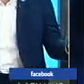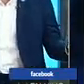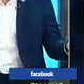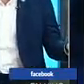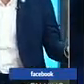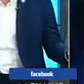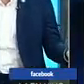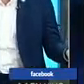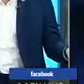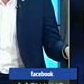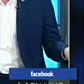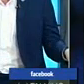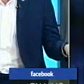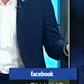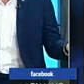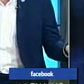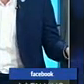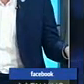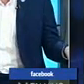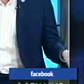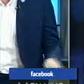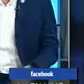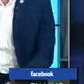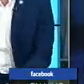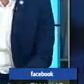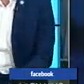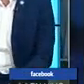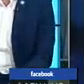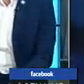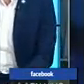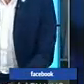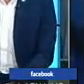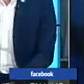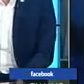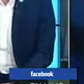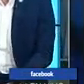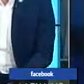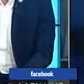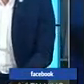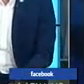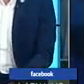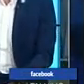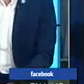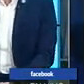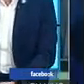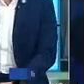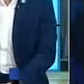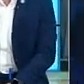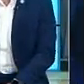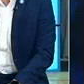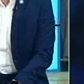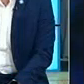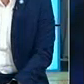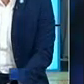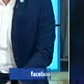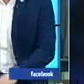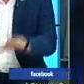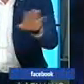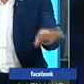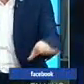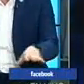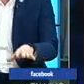ellos tienen que entender que si el Parlamento Centroamericano no se transforma tiene que desaparecer tú lo decías allá por el